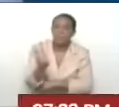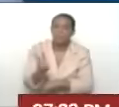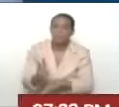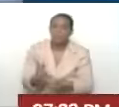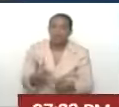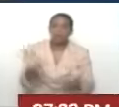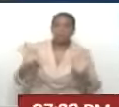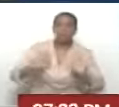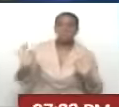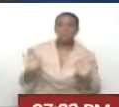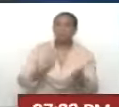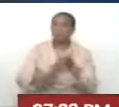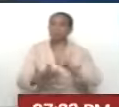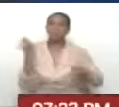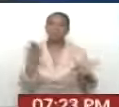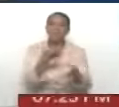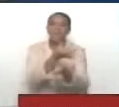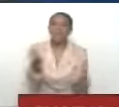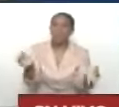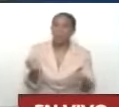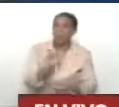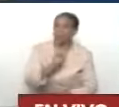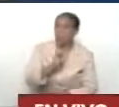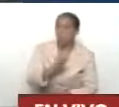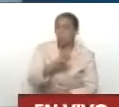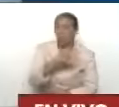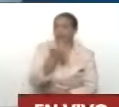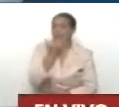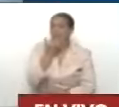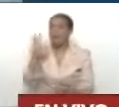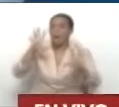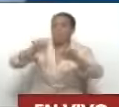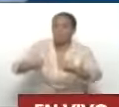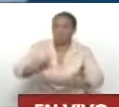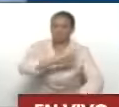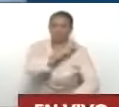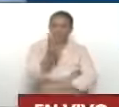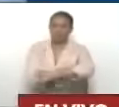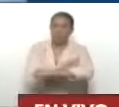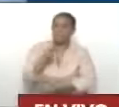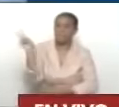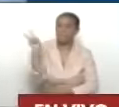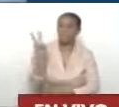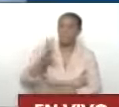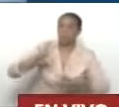Soplar y hacer botella. Y sencillamente apoderarse de Venezuela